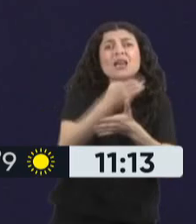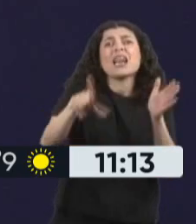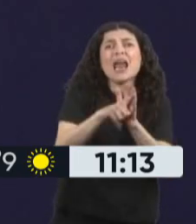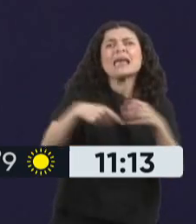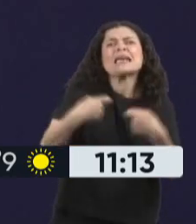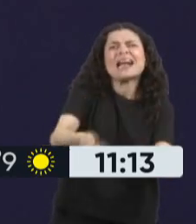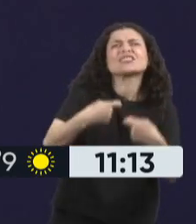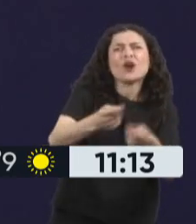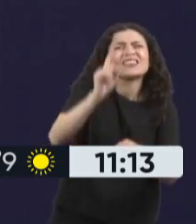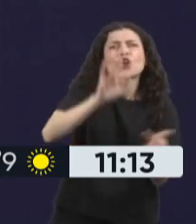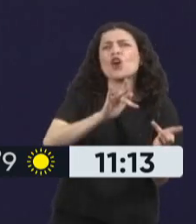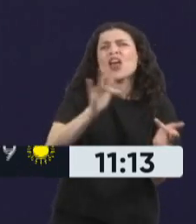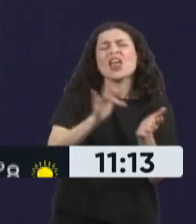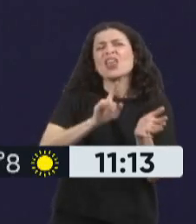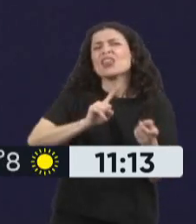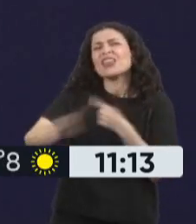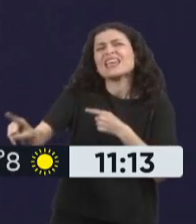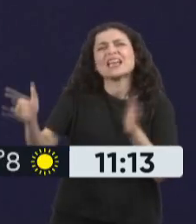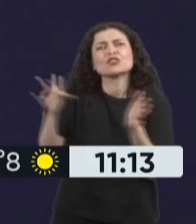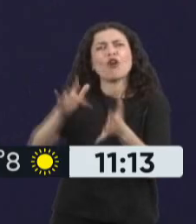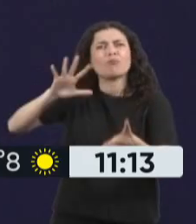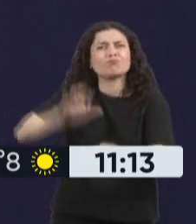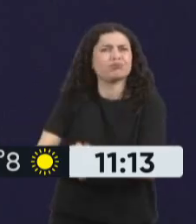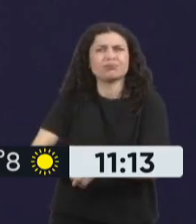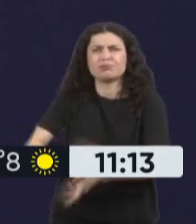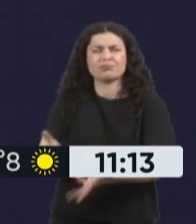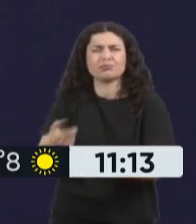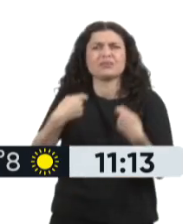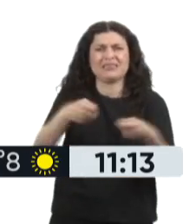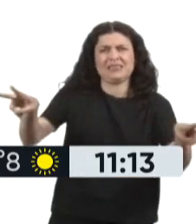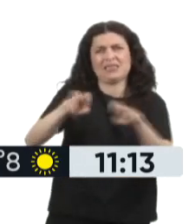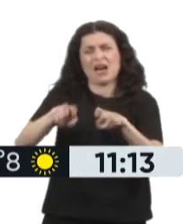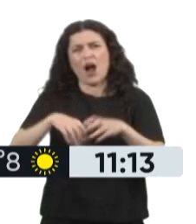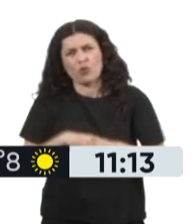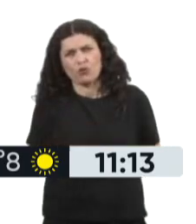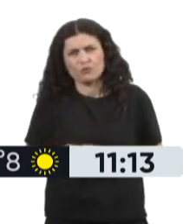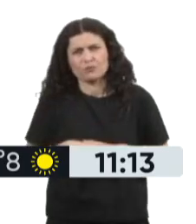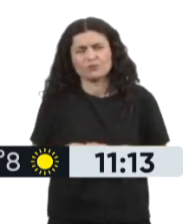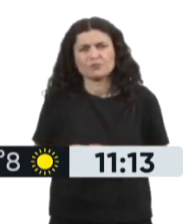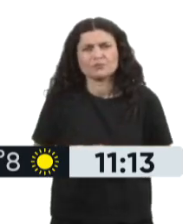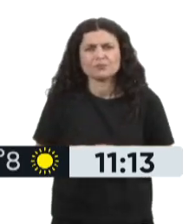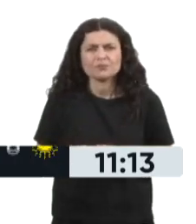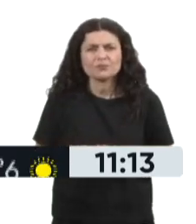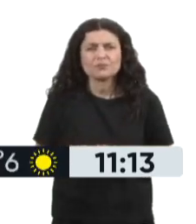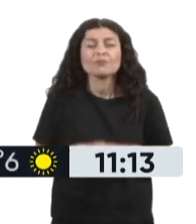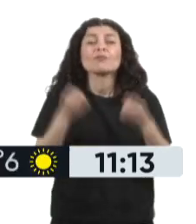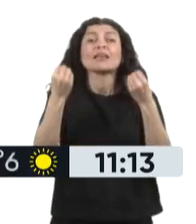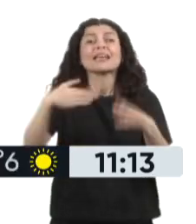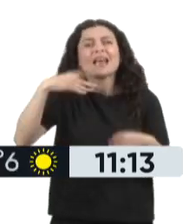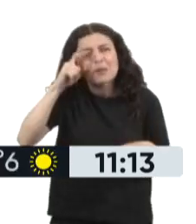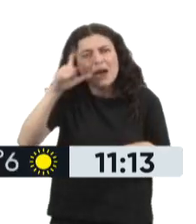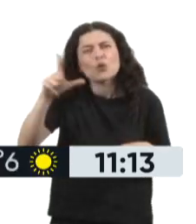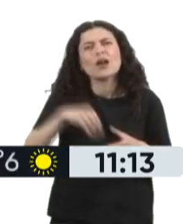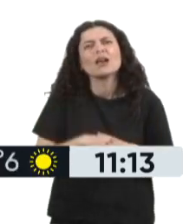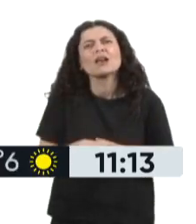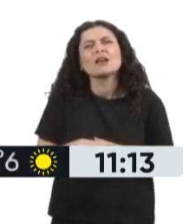lo fino de los cálculos, ¿no? ¿Me voy? ¿Qué tal, Manuel? Dan